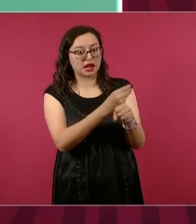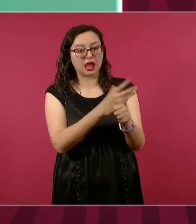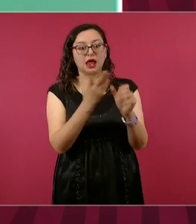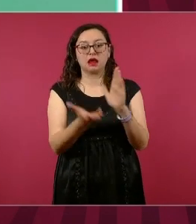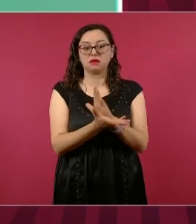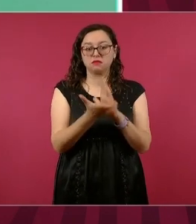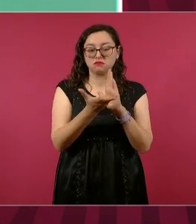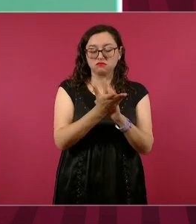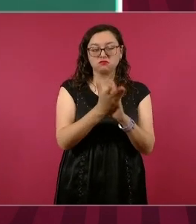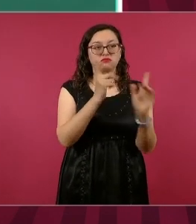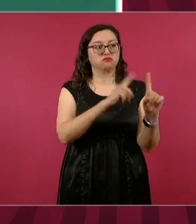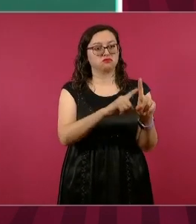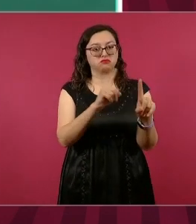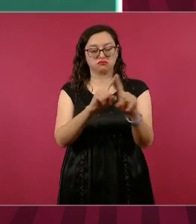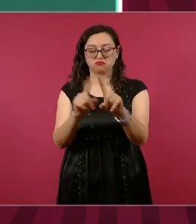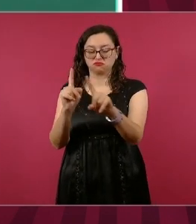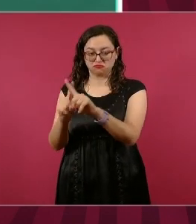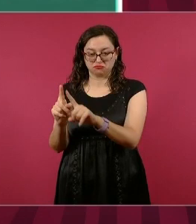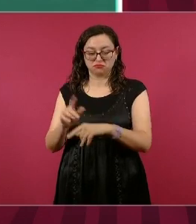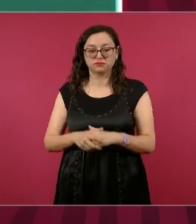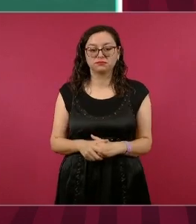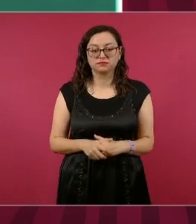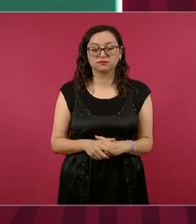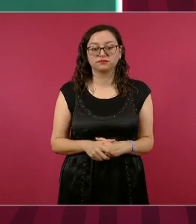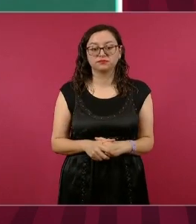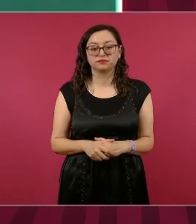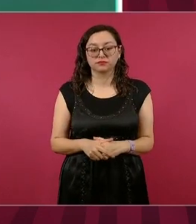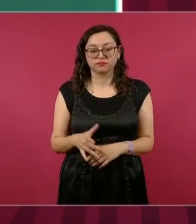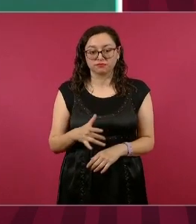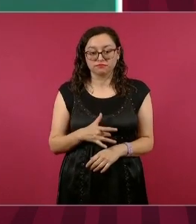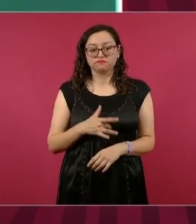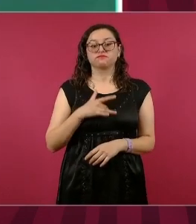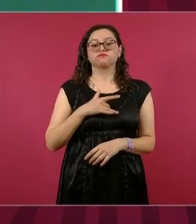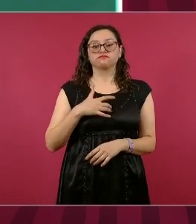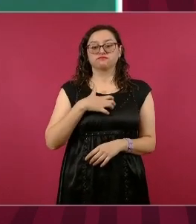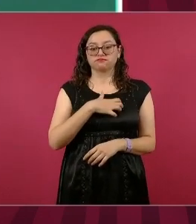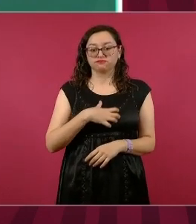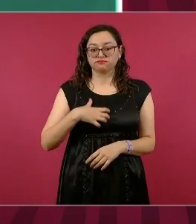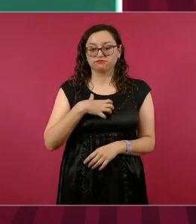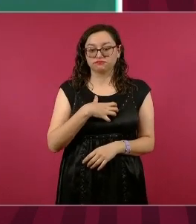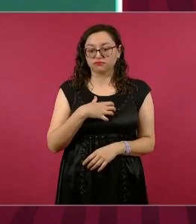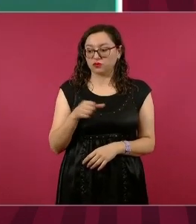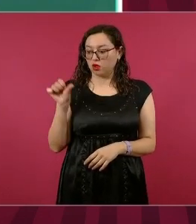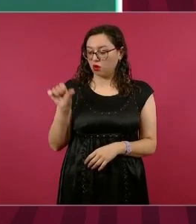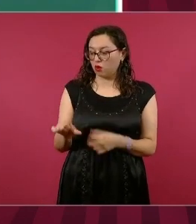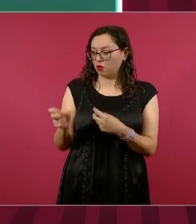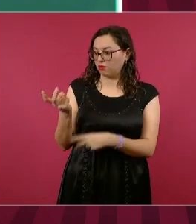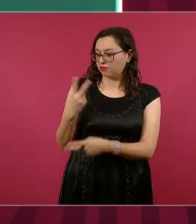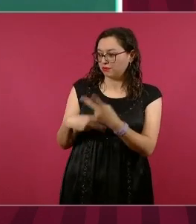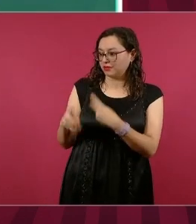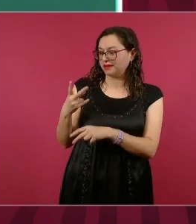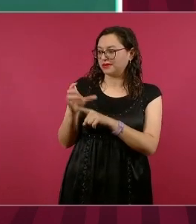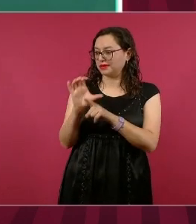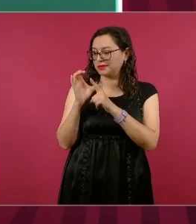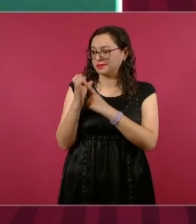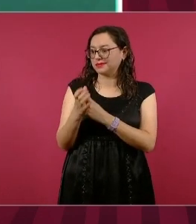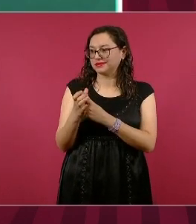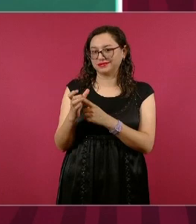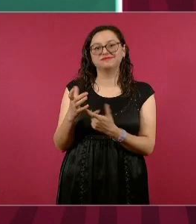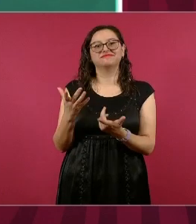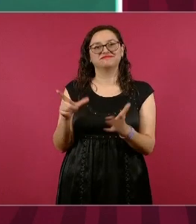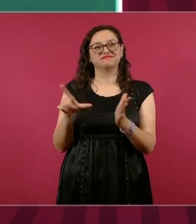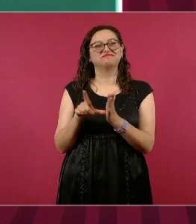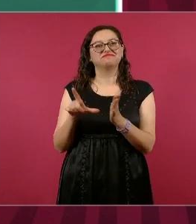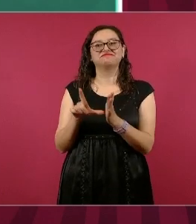médico, mobiliario de estas unidades. Nos honra mucho que nos acompañe el comité que va a recibir la primer tarjeta de